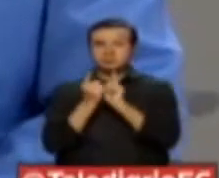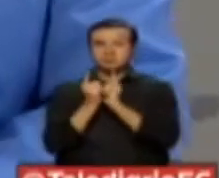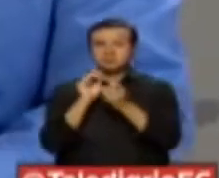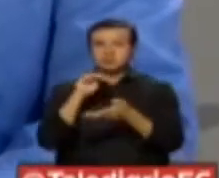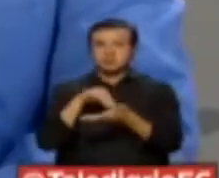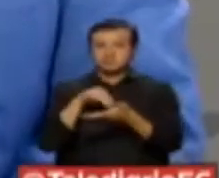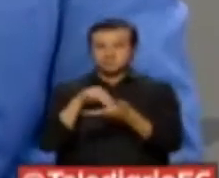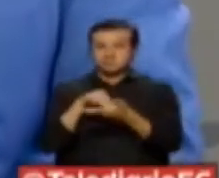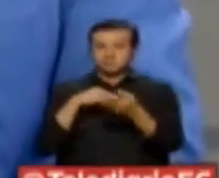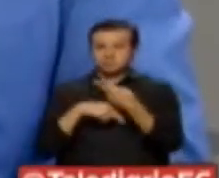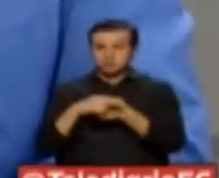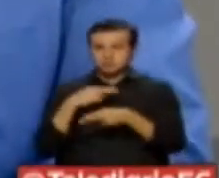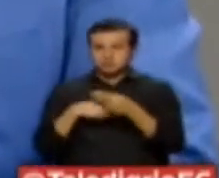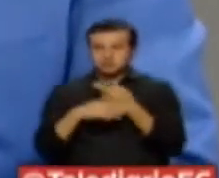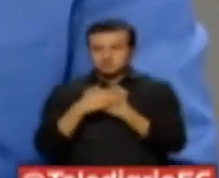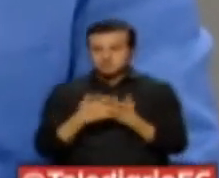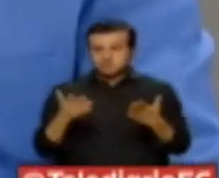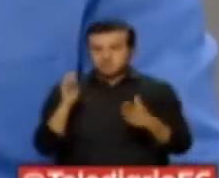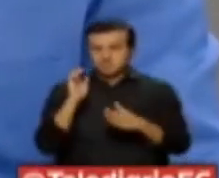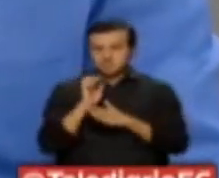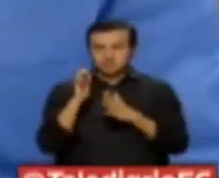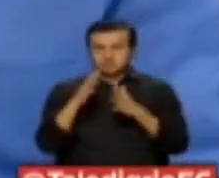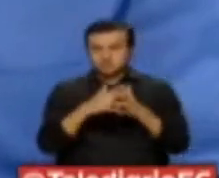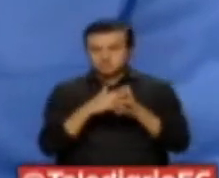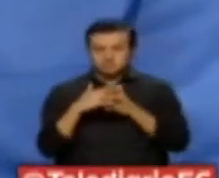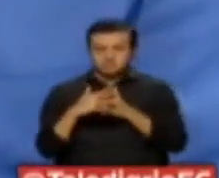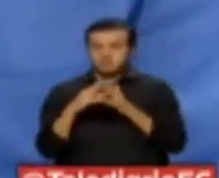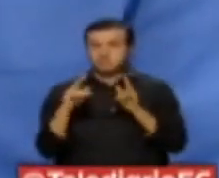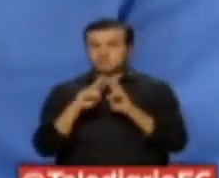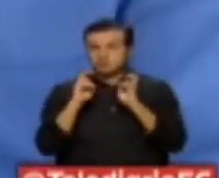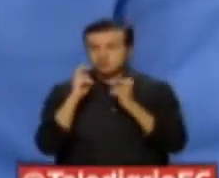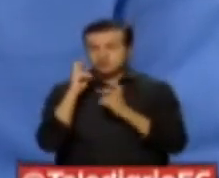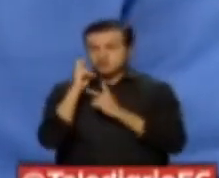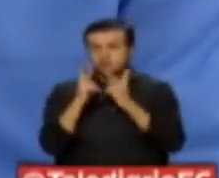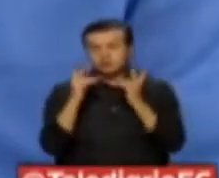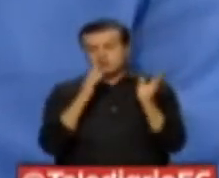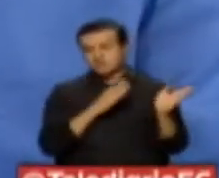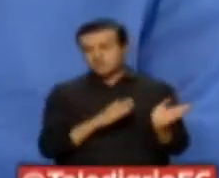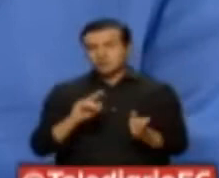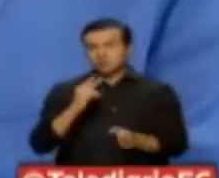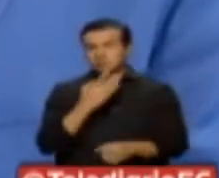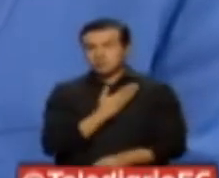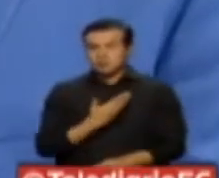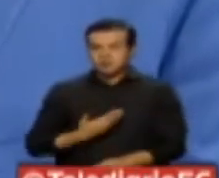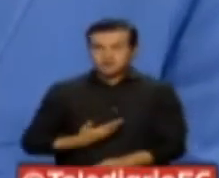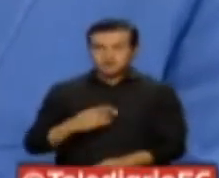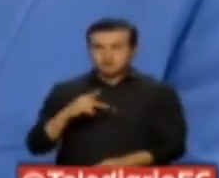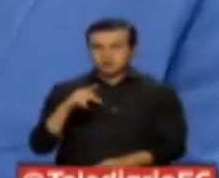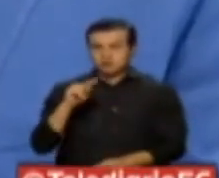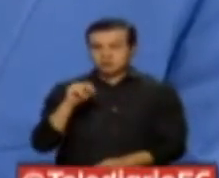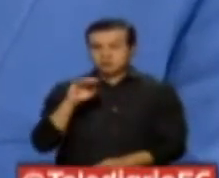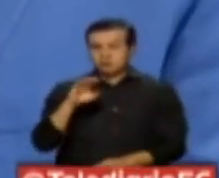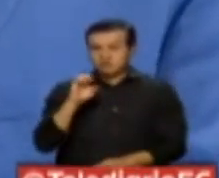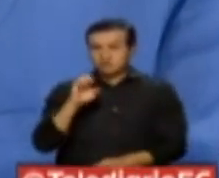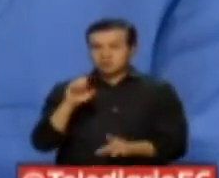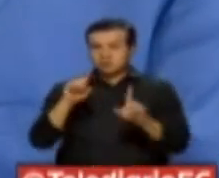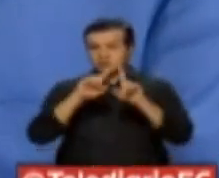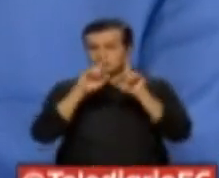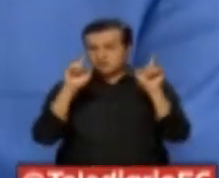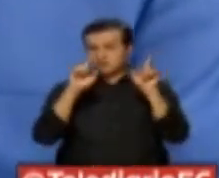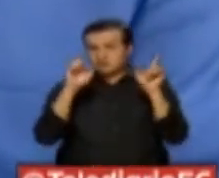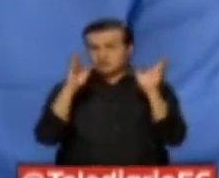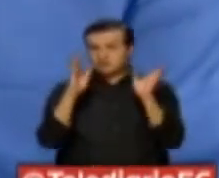integrantes de la cámara de comercio ecuatoriano-americana en el marco de esta visita del vicepresidente pensó los empresarios ecuatorianos